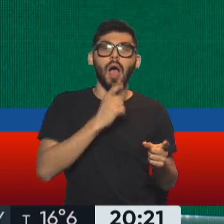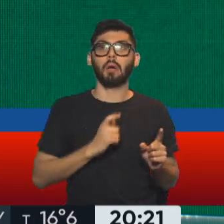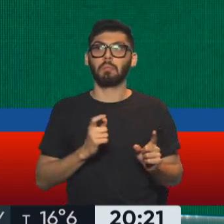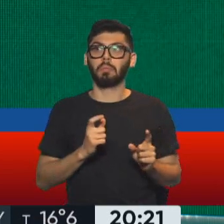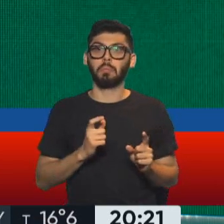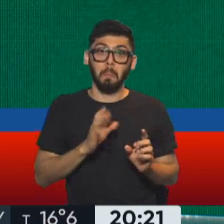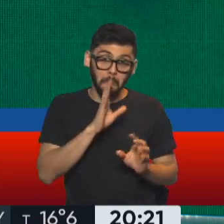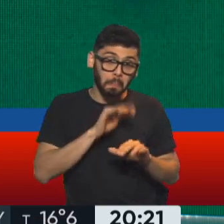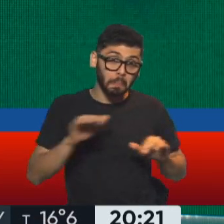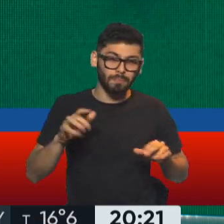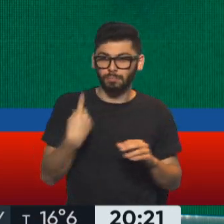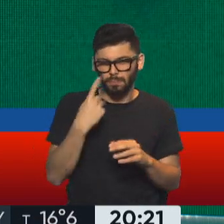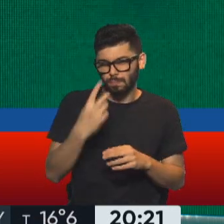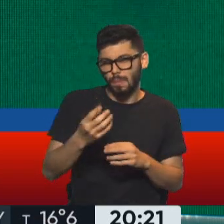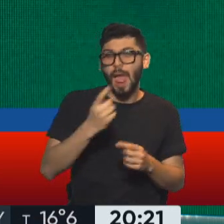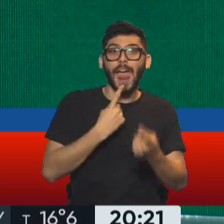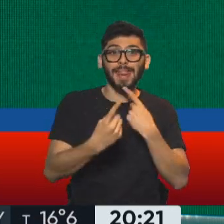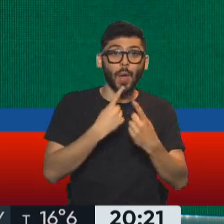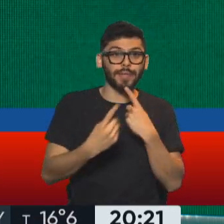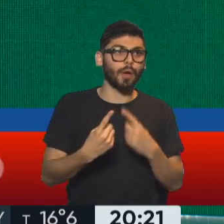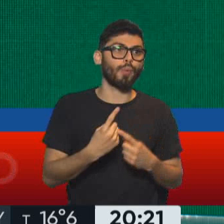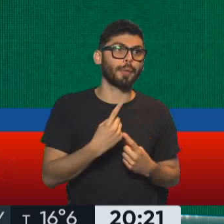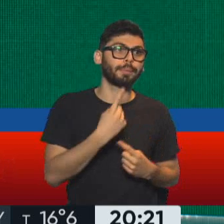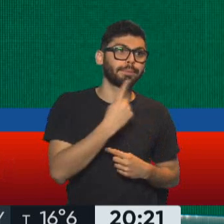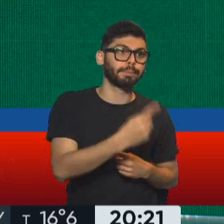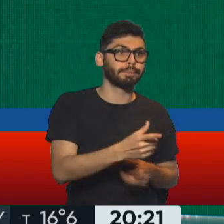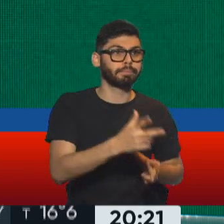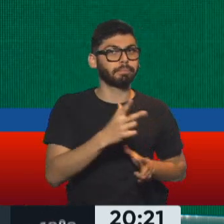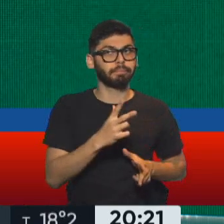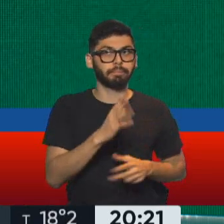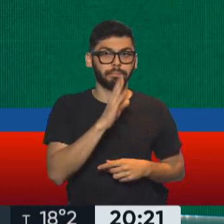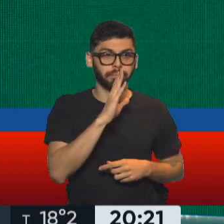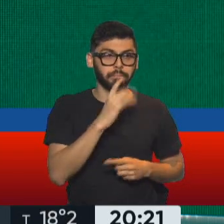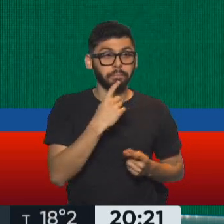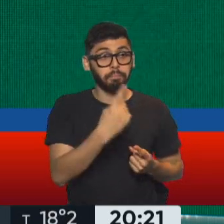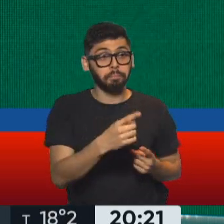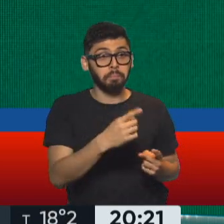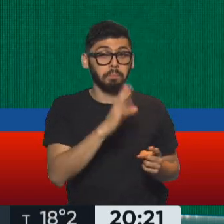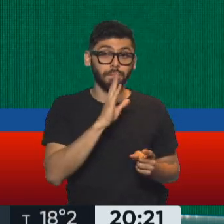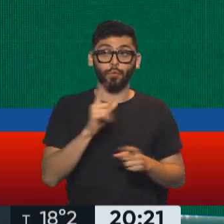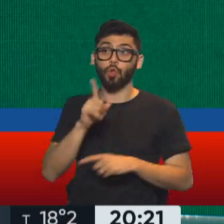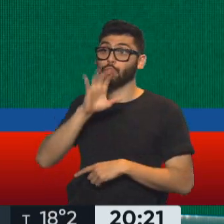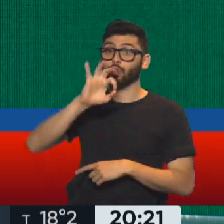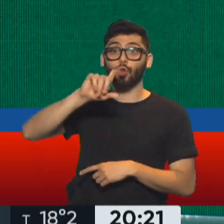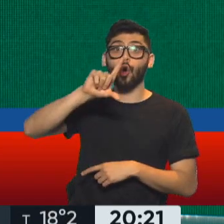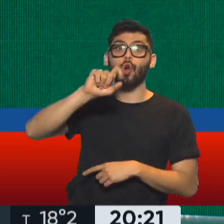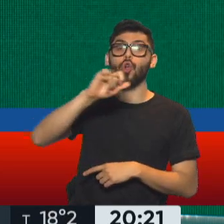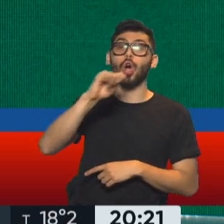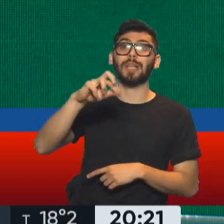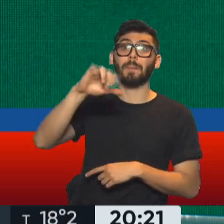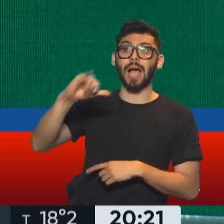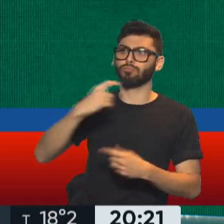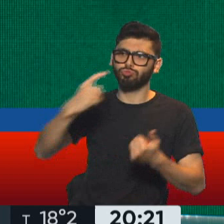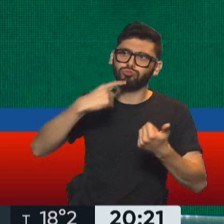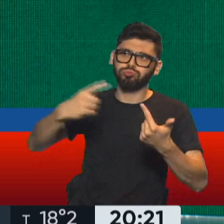escuchar ese tipo de entrevistas con muchas concesiones que no se dan, por ejemplo, cuando se sienta una persona como Tolosa Paz. No importa, no nos vamos a detener ahora